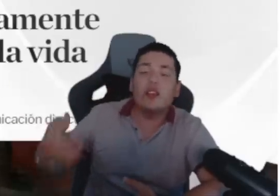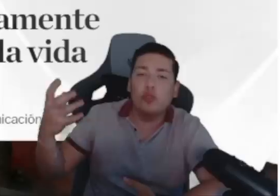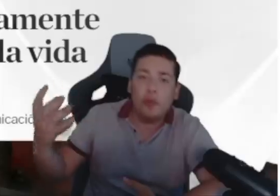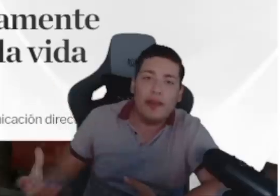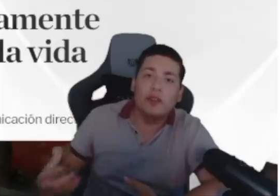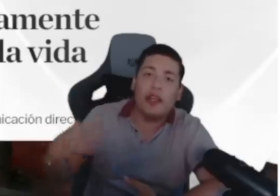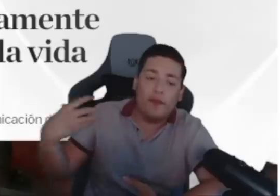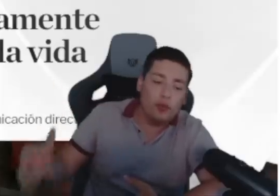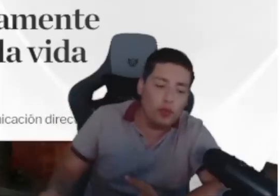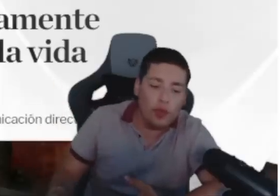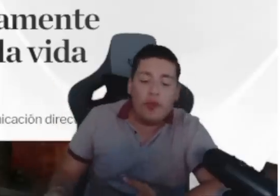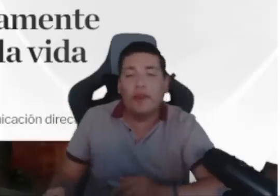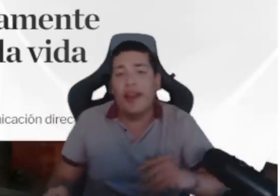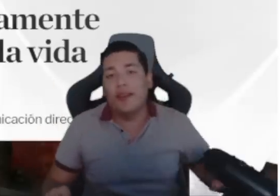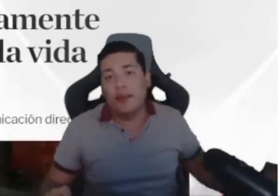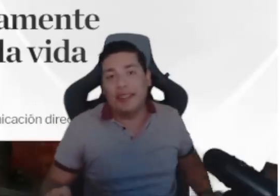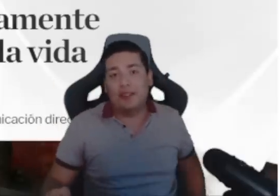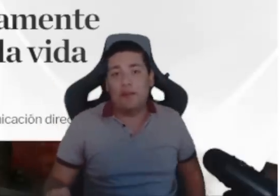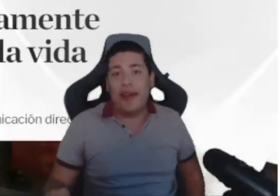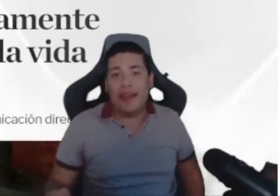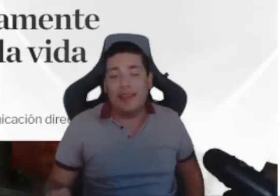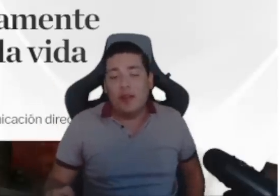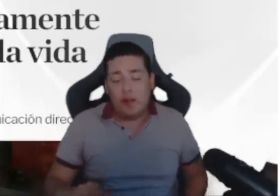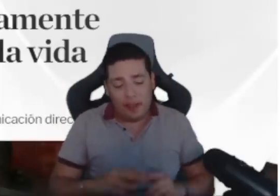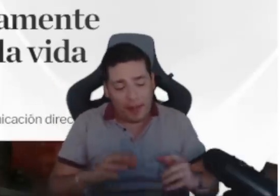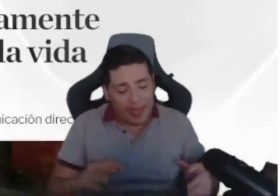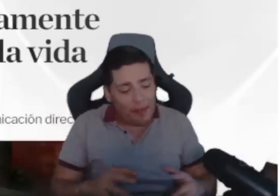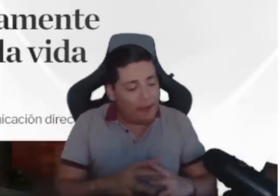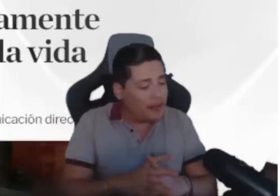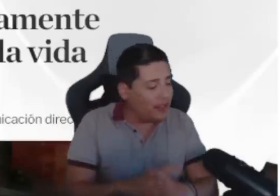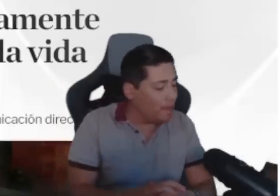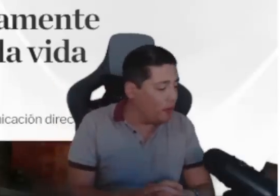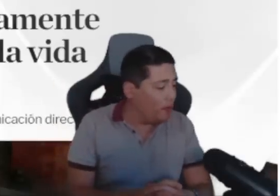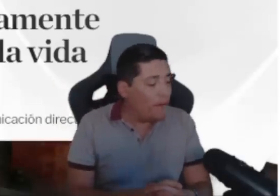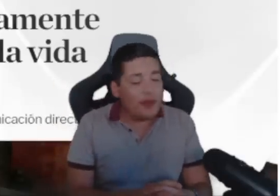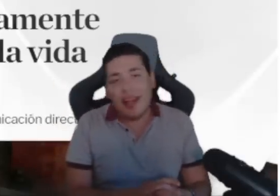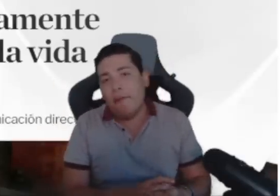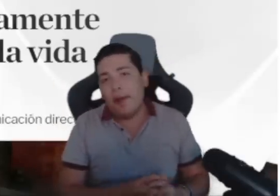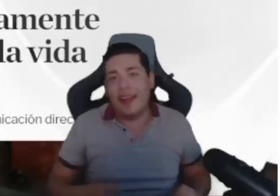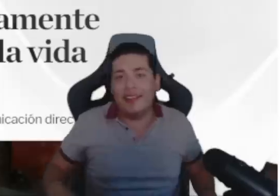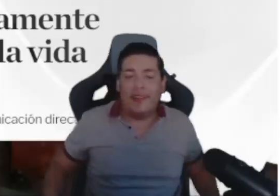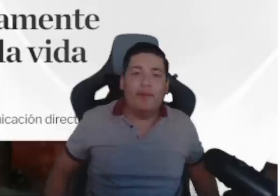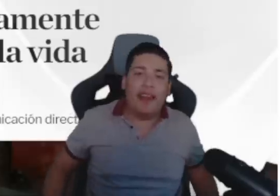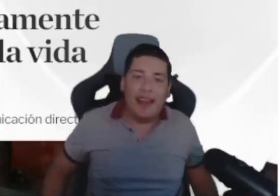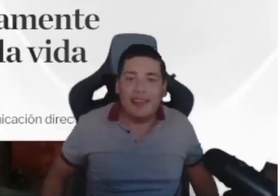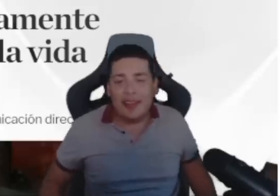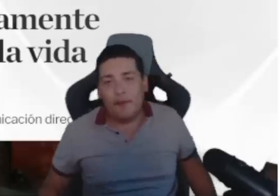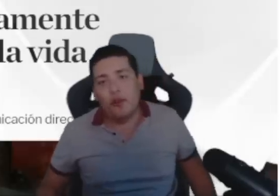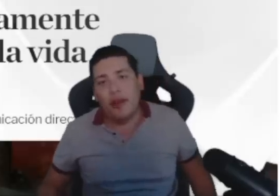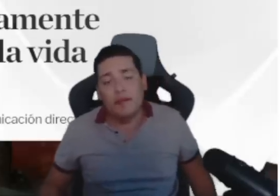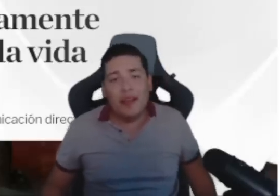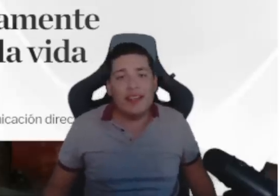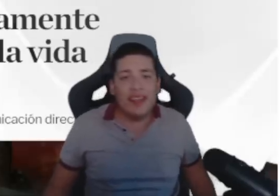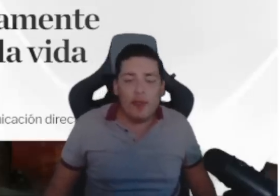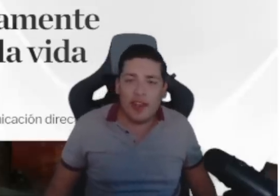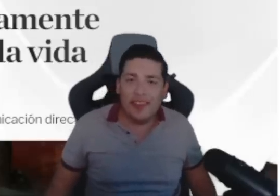tenga en sus manos el futuro de nuestro país. Como les platicaba al principio, pues tal parece que esta